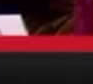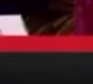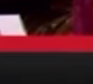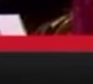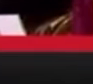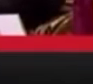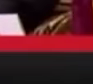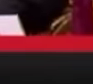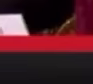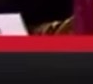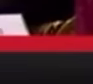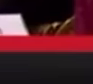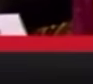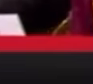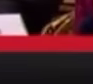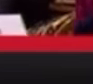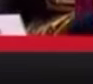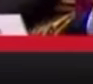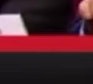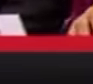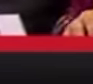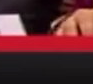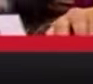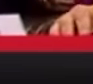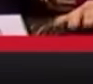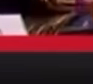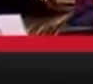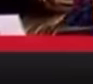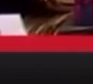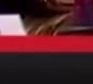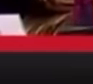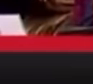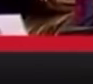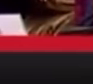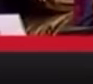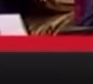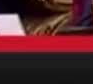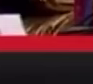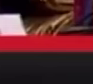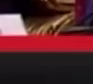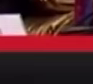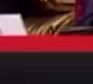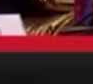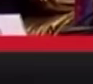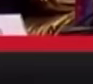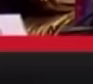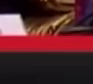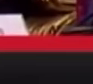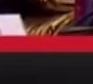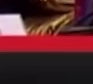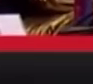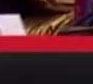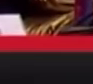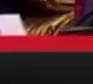alcalde cuando aún era candidato respecto al proyecto Río Verde, porque eso lo señala este famoso informe de